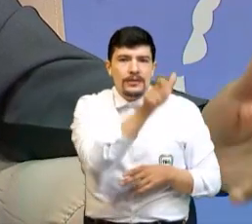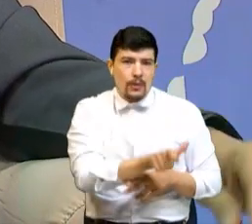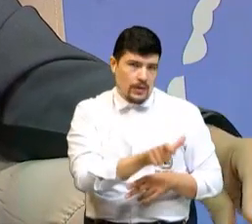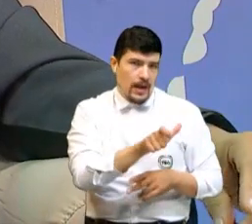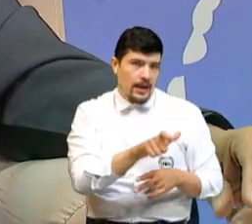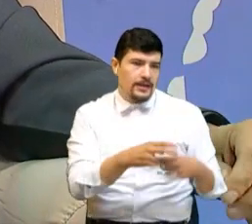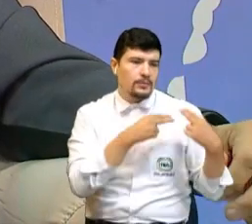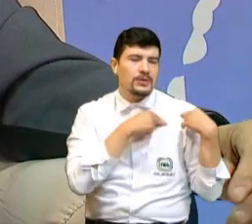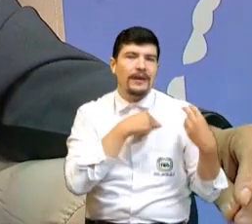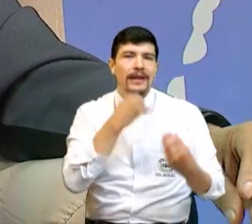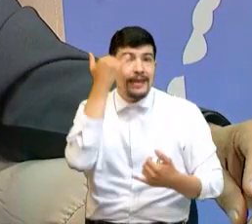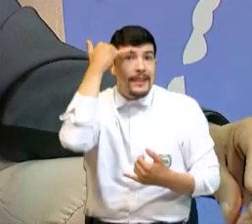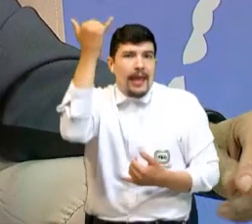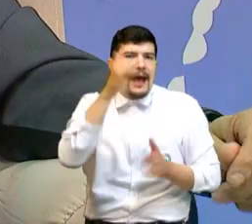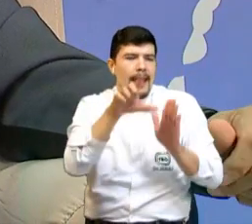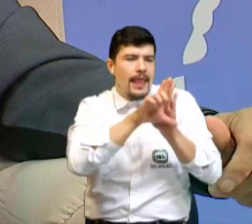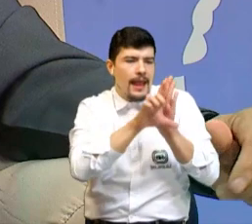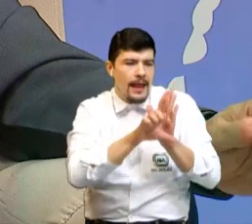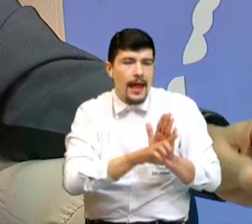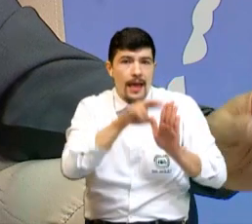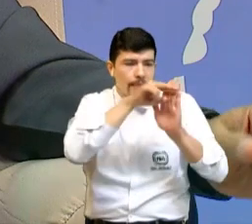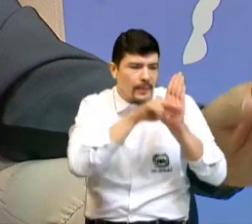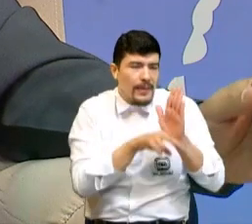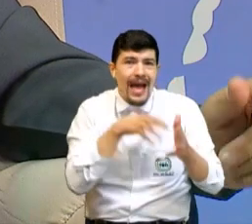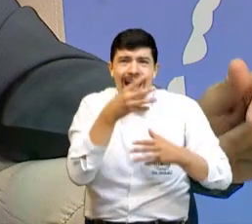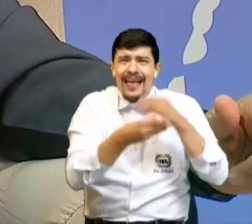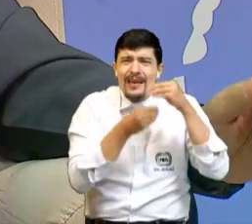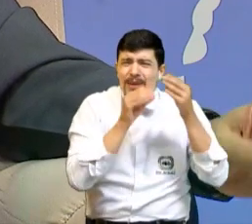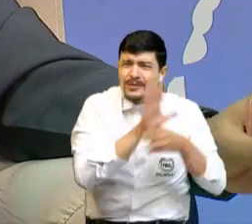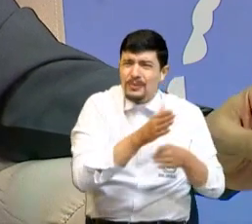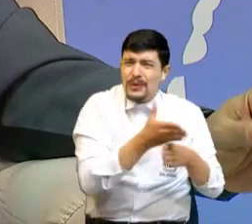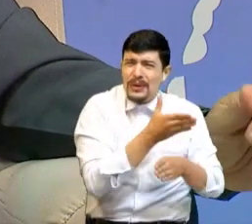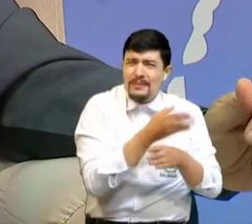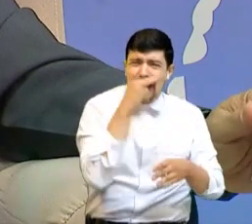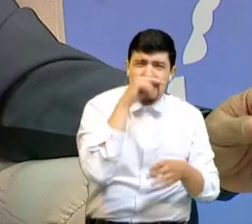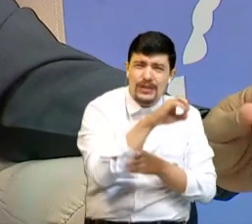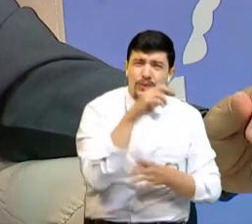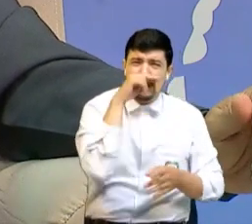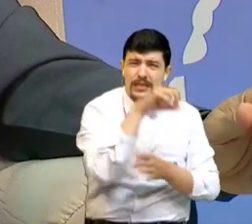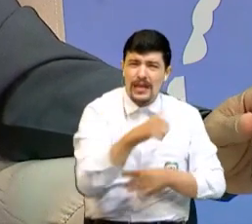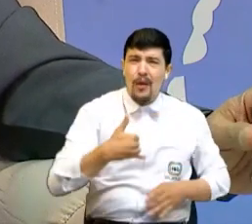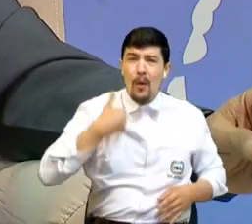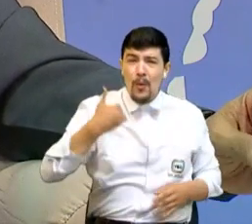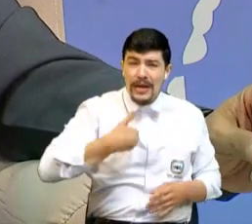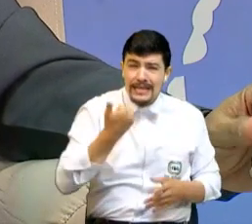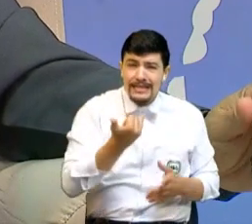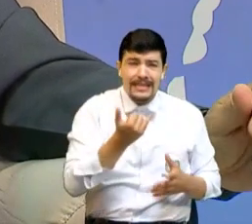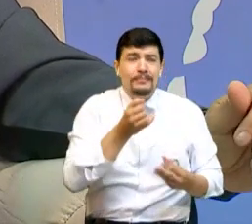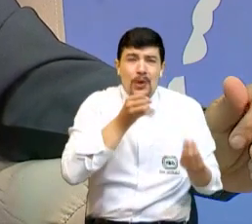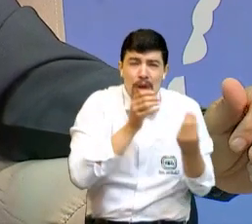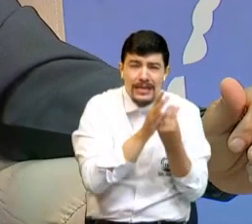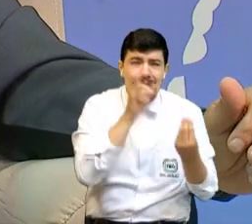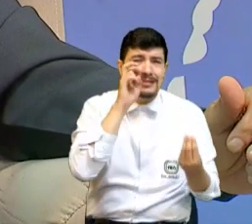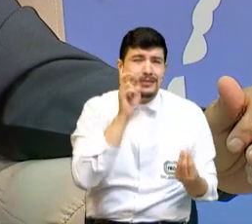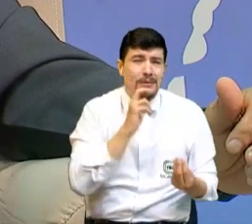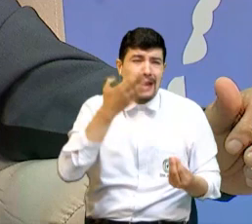esa temática de los menores, niñas, niños y adolescentes que han sido